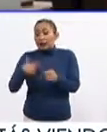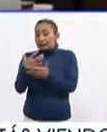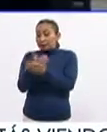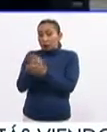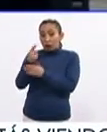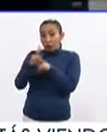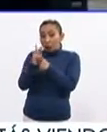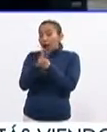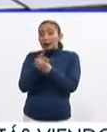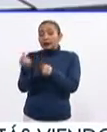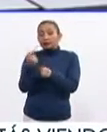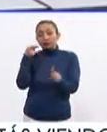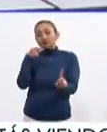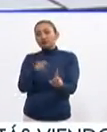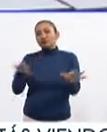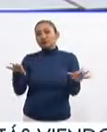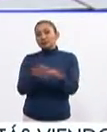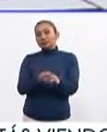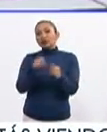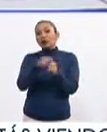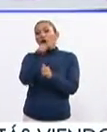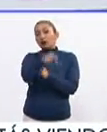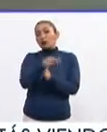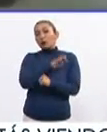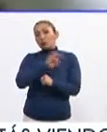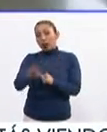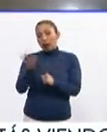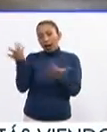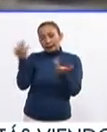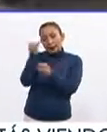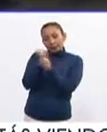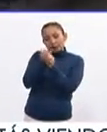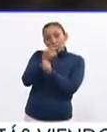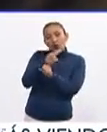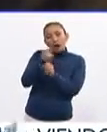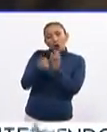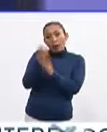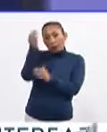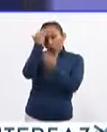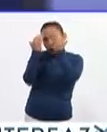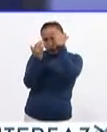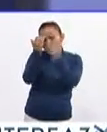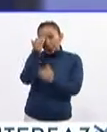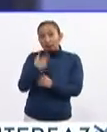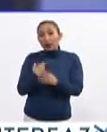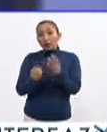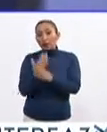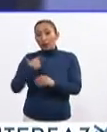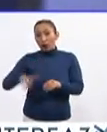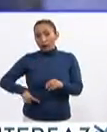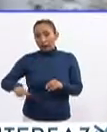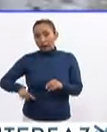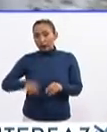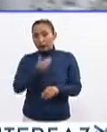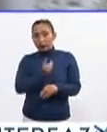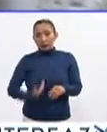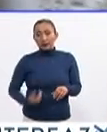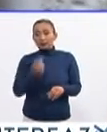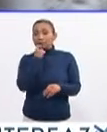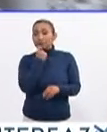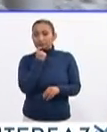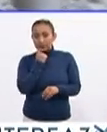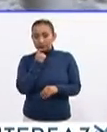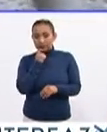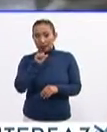económico de una nación está directamente vinculada a su capacidad de generar y aplicar el nuevo conocimiento. En la nueva administración del presidente